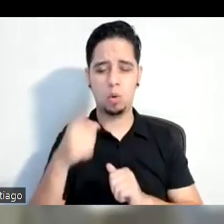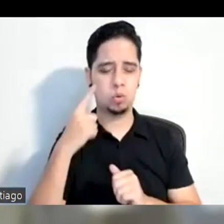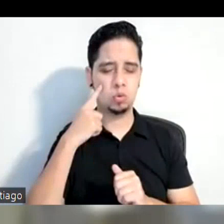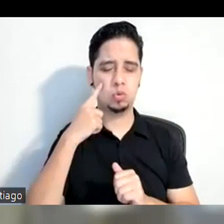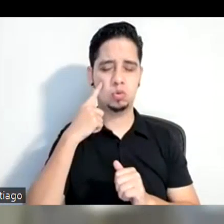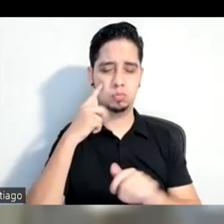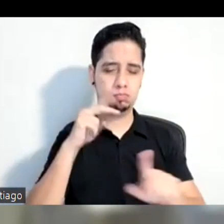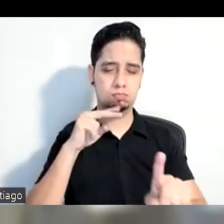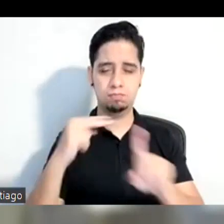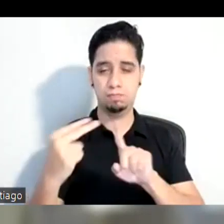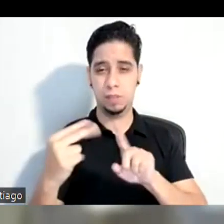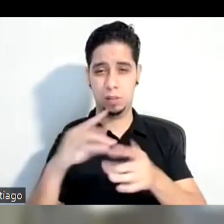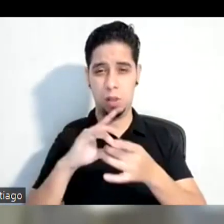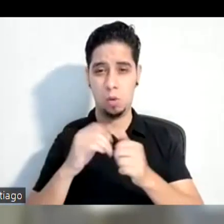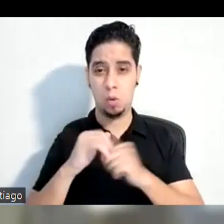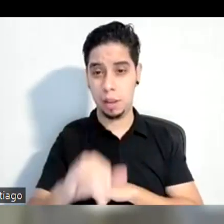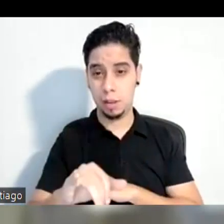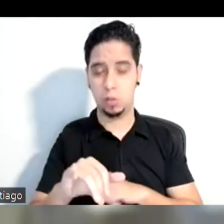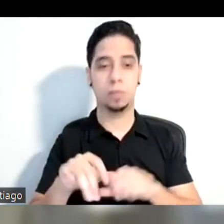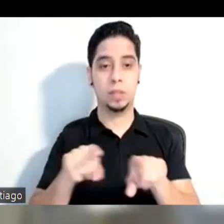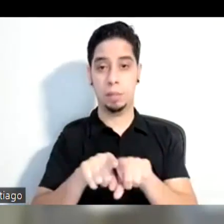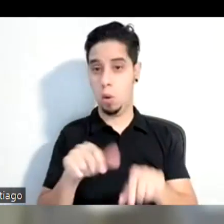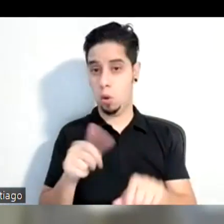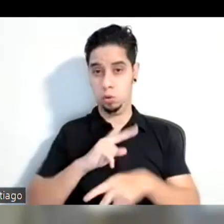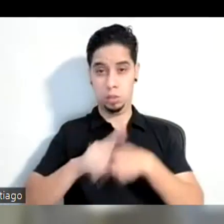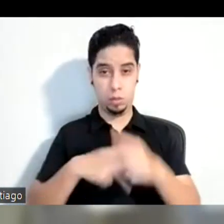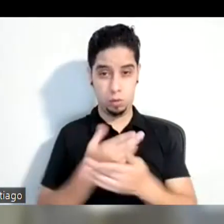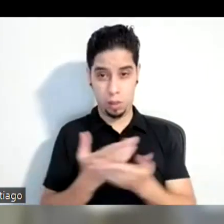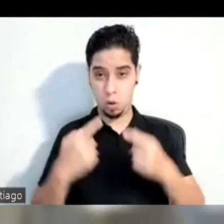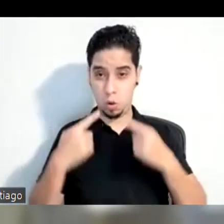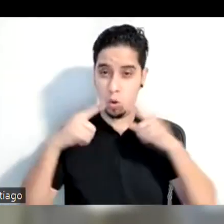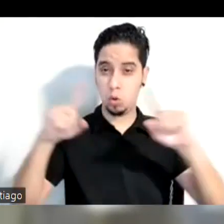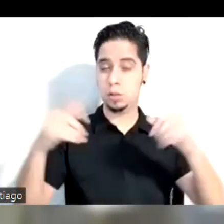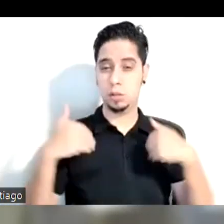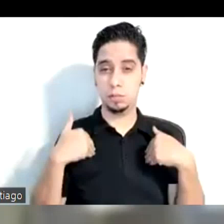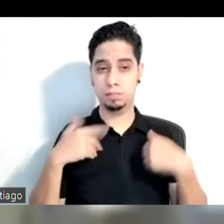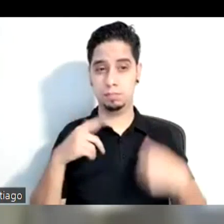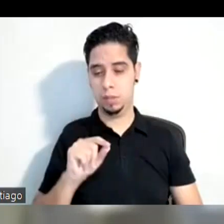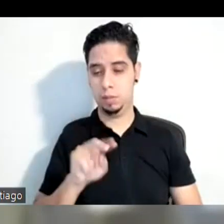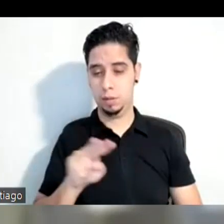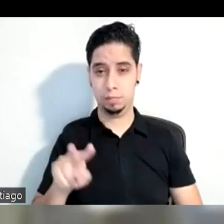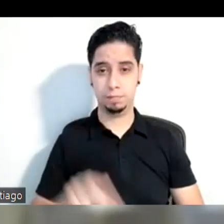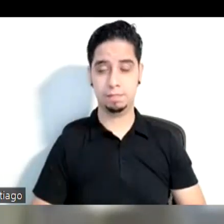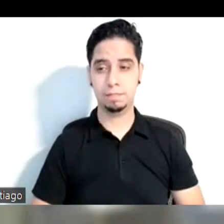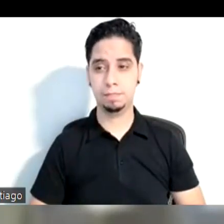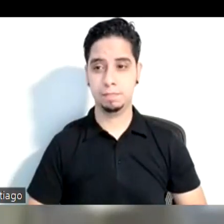ves el 2022? Y además, ¿qué logros han habido para la comunidad sola en el 2022? Hablan de esto. Claro que sí.